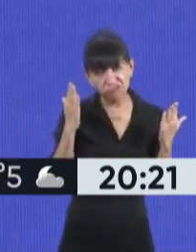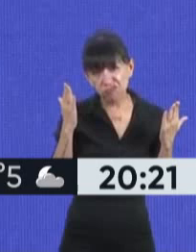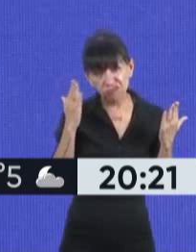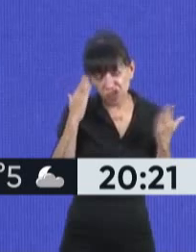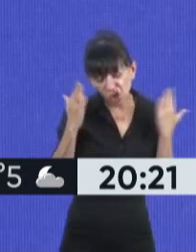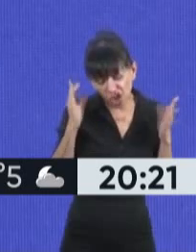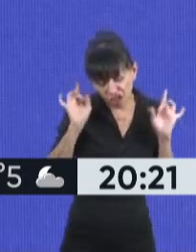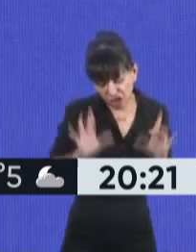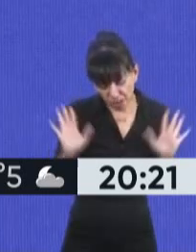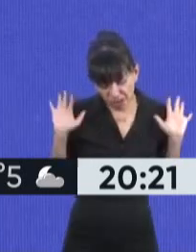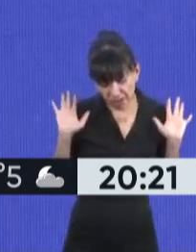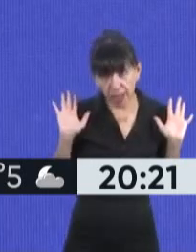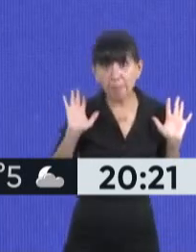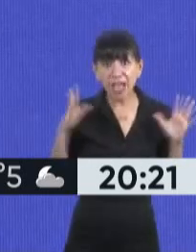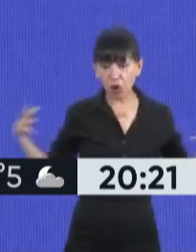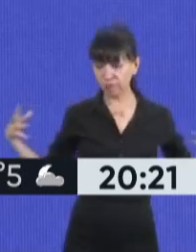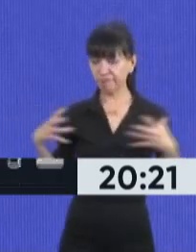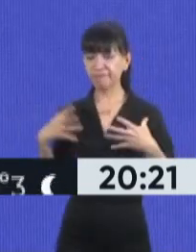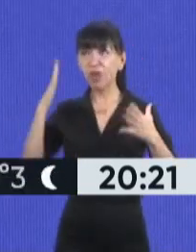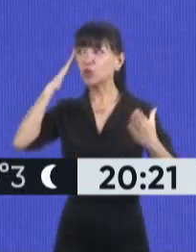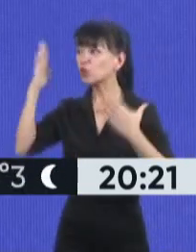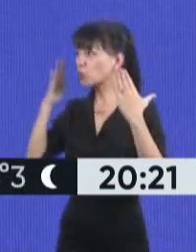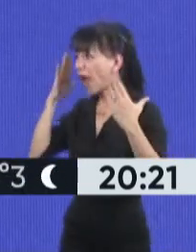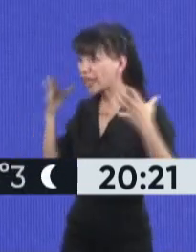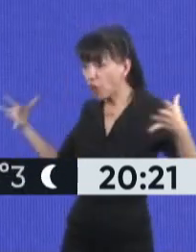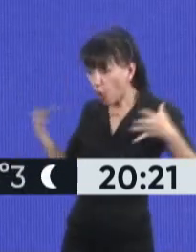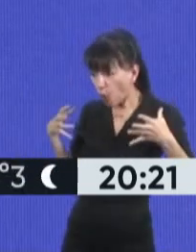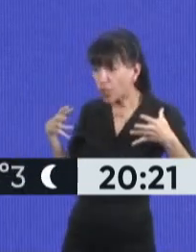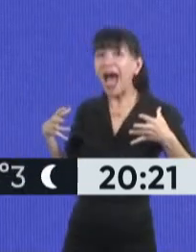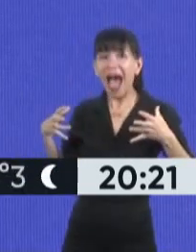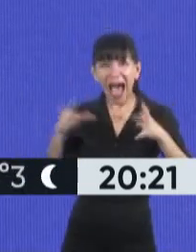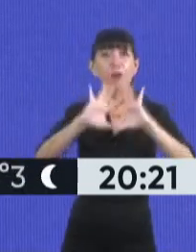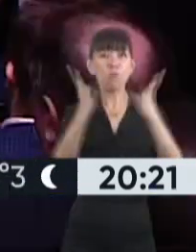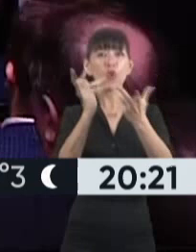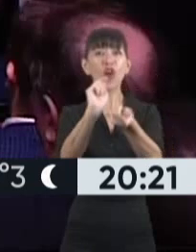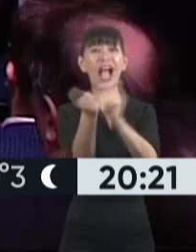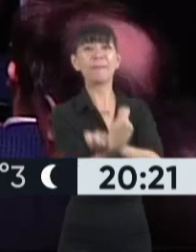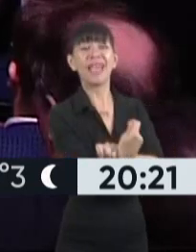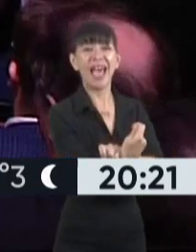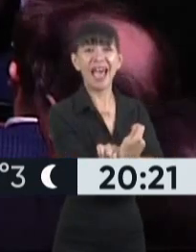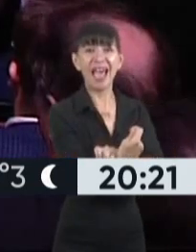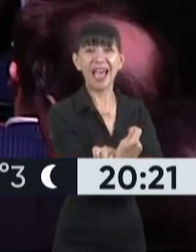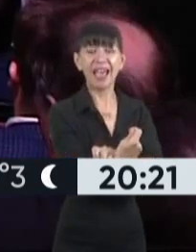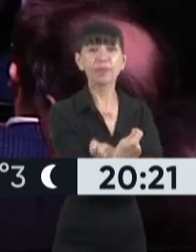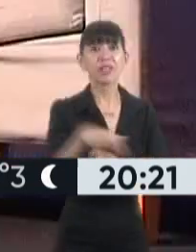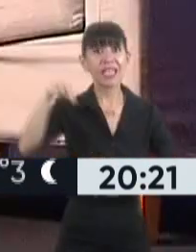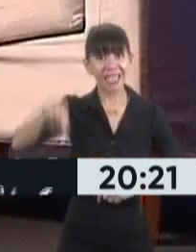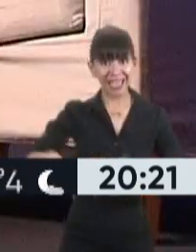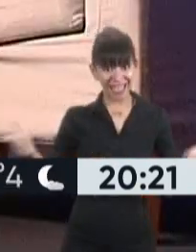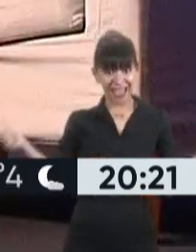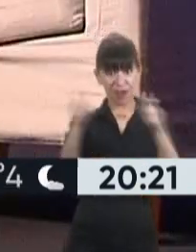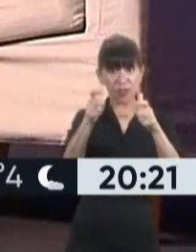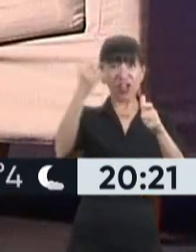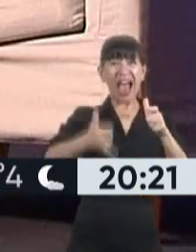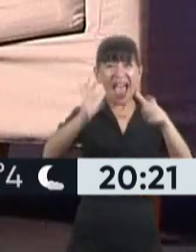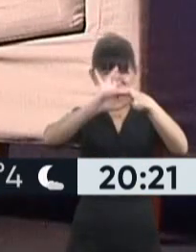con otros, cambia el mundo. Y esta convención, si no me equivoco, tenía como